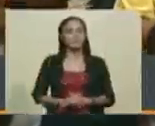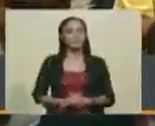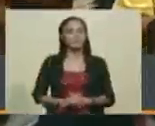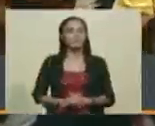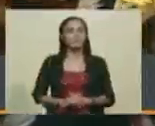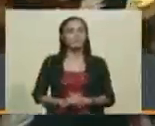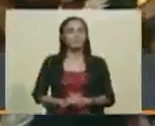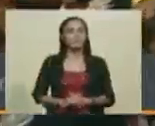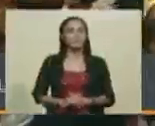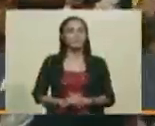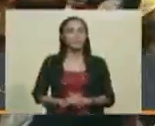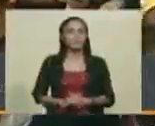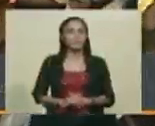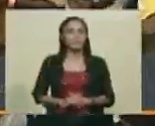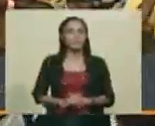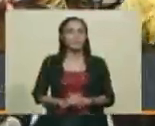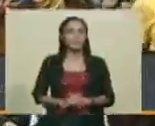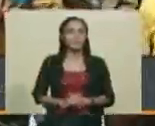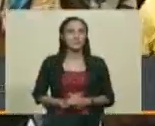Yo les diría,